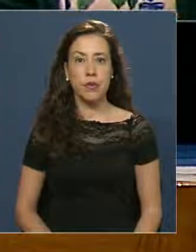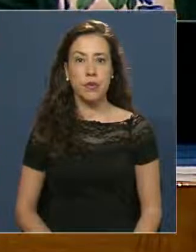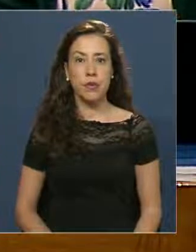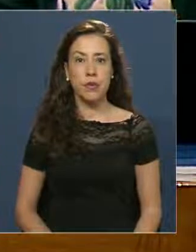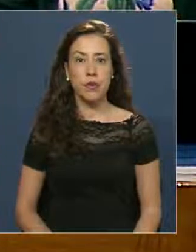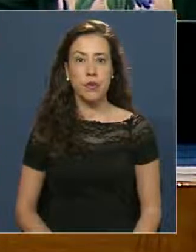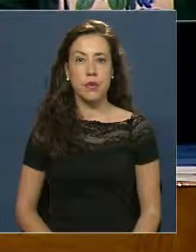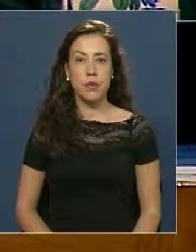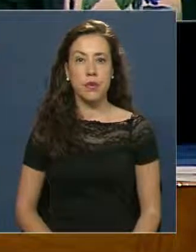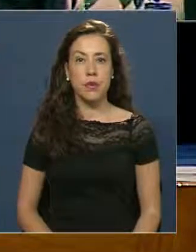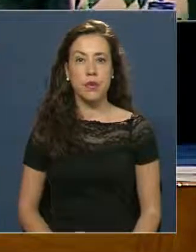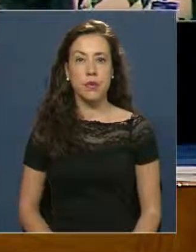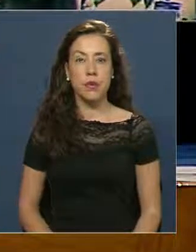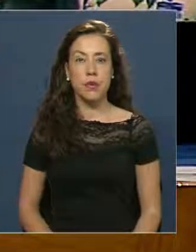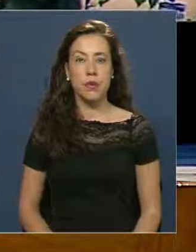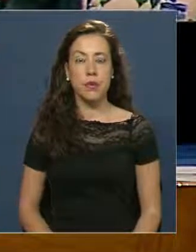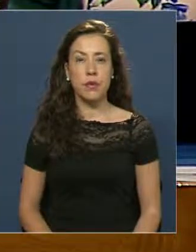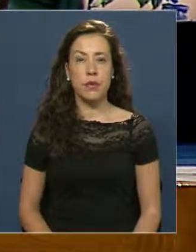En votación.